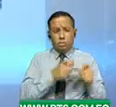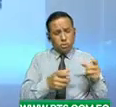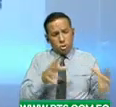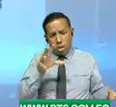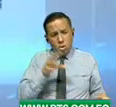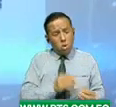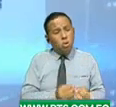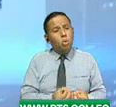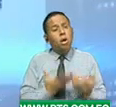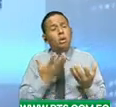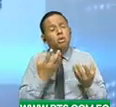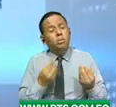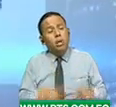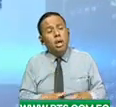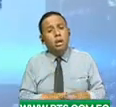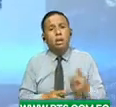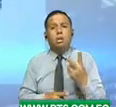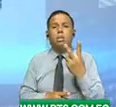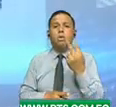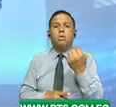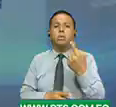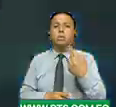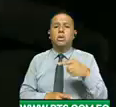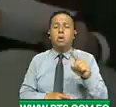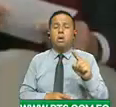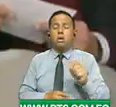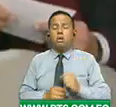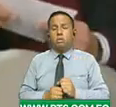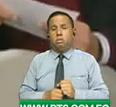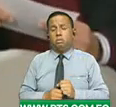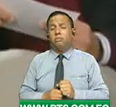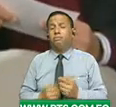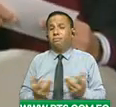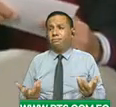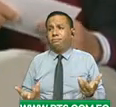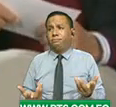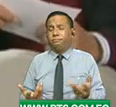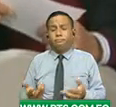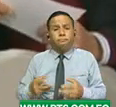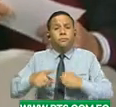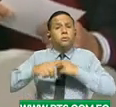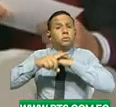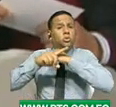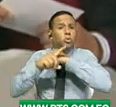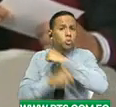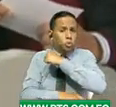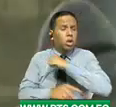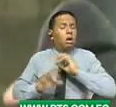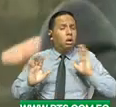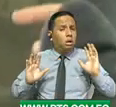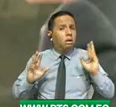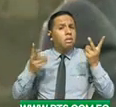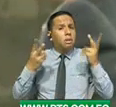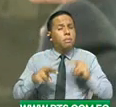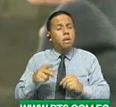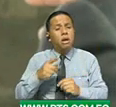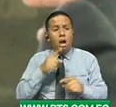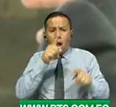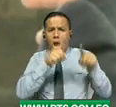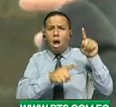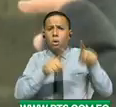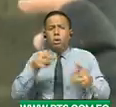millones, dicen, porque no les pagan más de $2. No solo sancionar, sino anular esas licencias